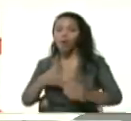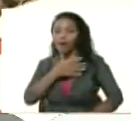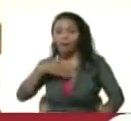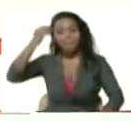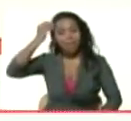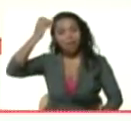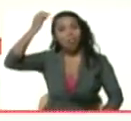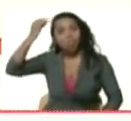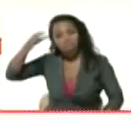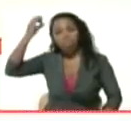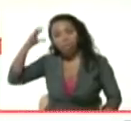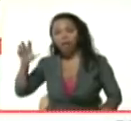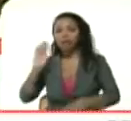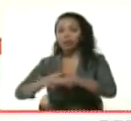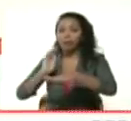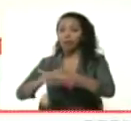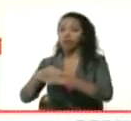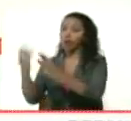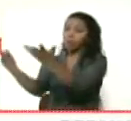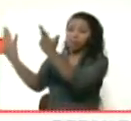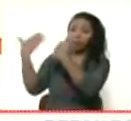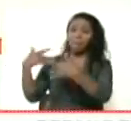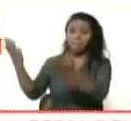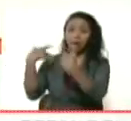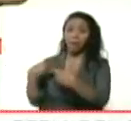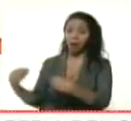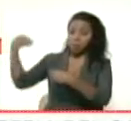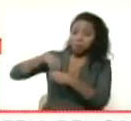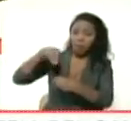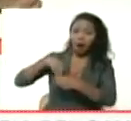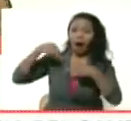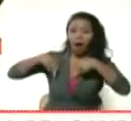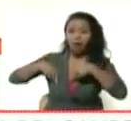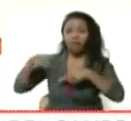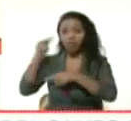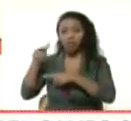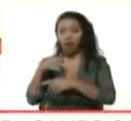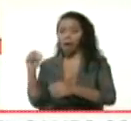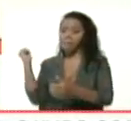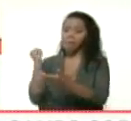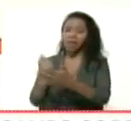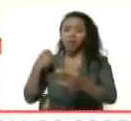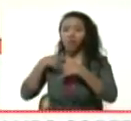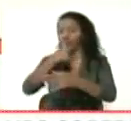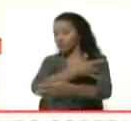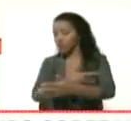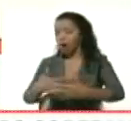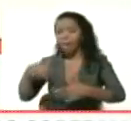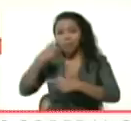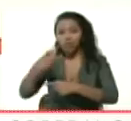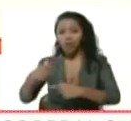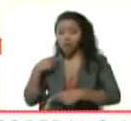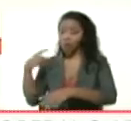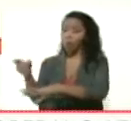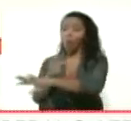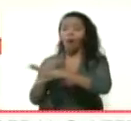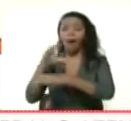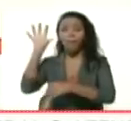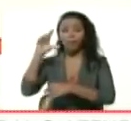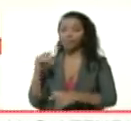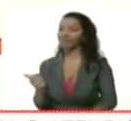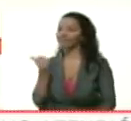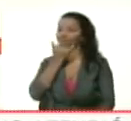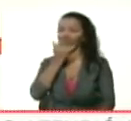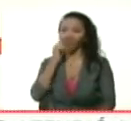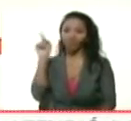ellos van a llamar una invasión, invadieron y mataron aquí con una invasión un millón de personas y ellos van a gobernar este país, están muy